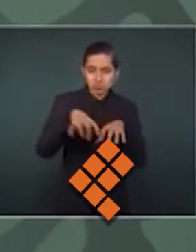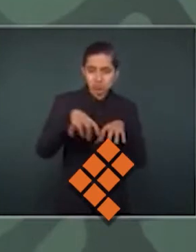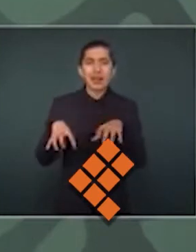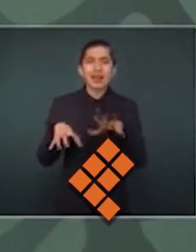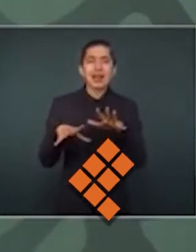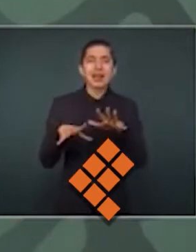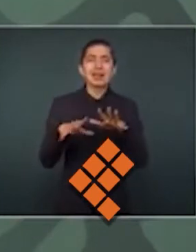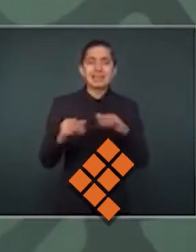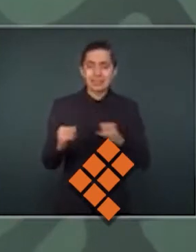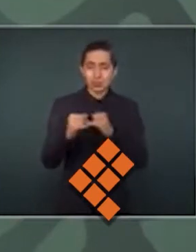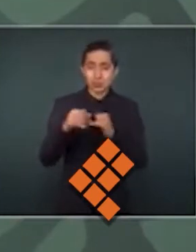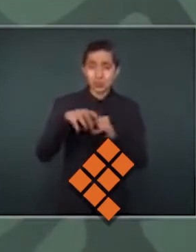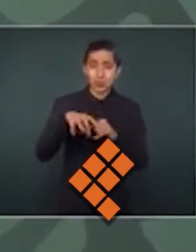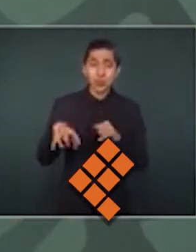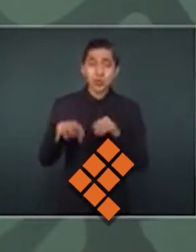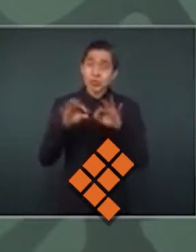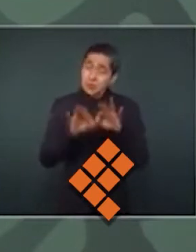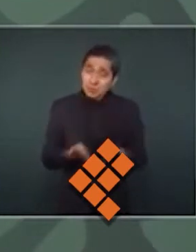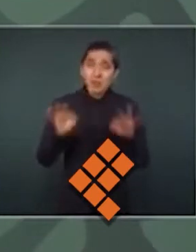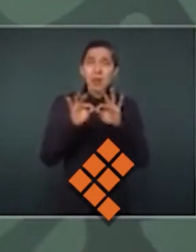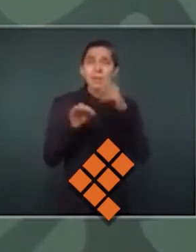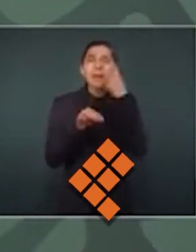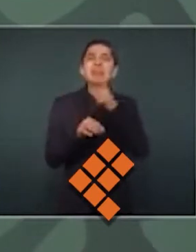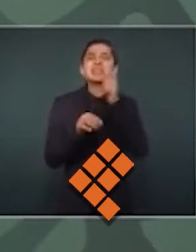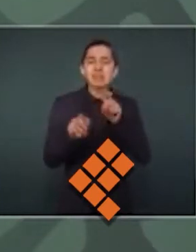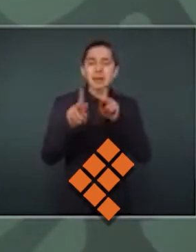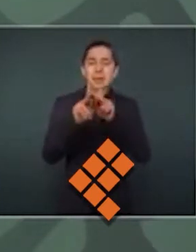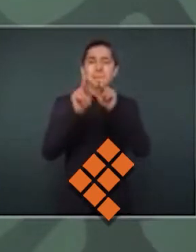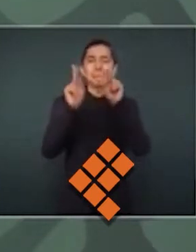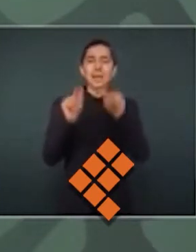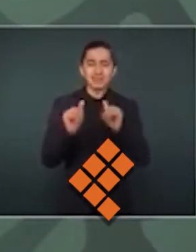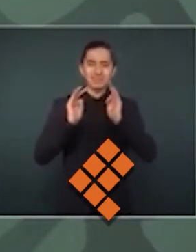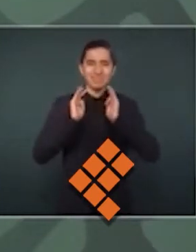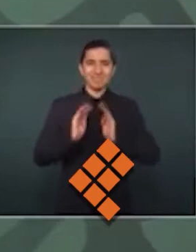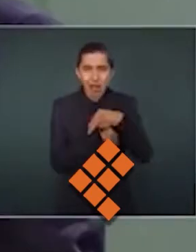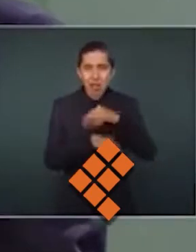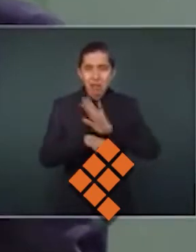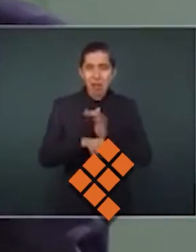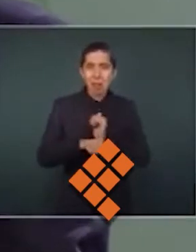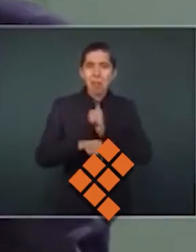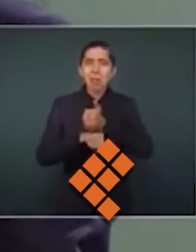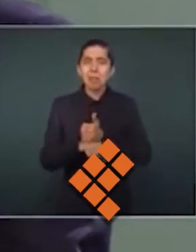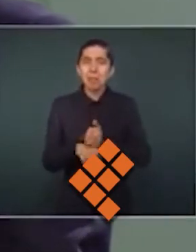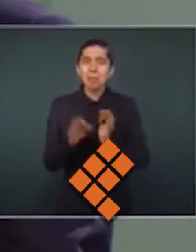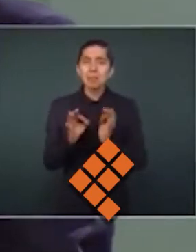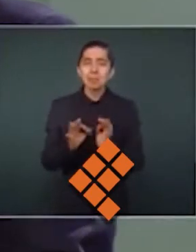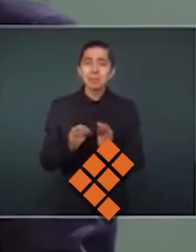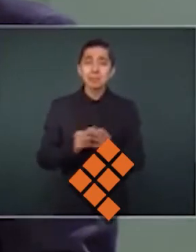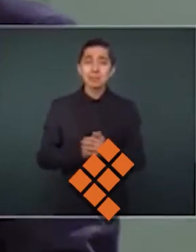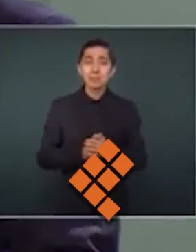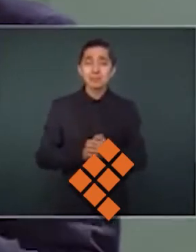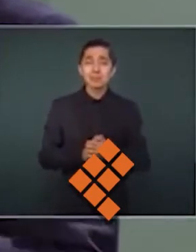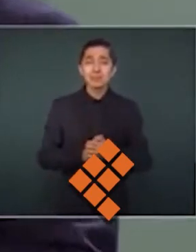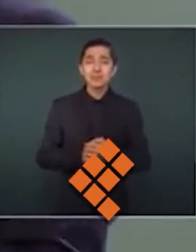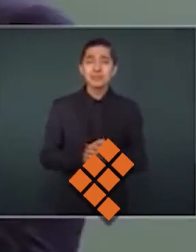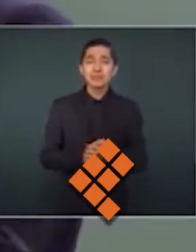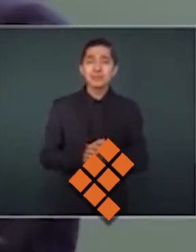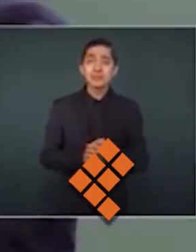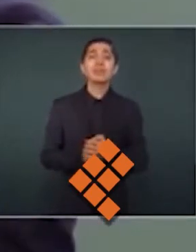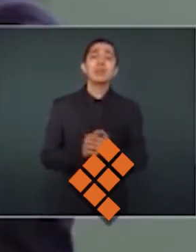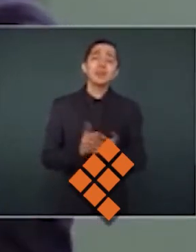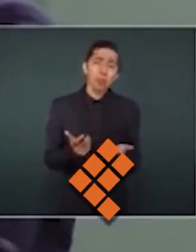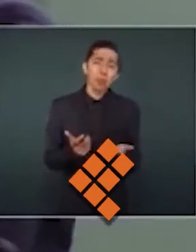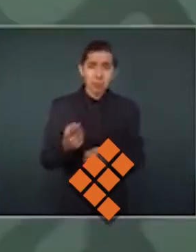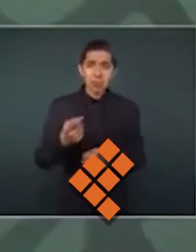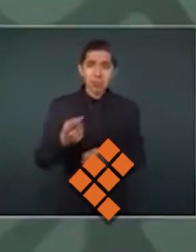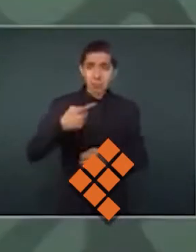no tengo tos seca, no me ha dado calentura, no tengo cansancio, decaimientos, no tengo problemas de respiración, que son los síntomas, por eso no me he hecho la